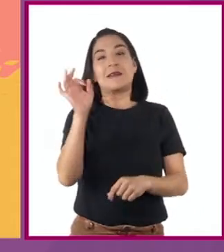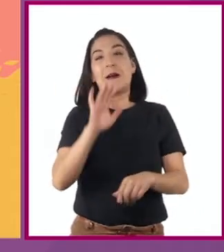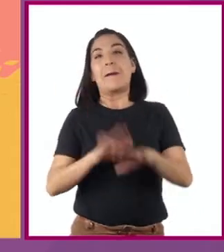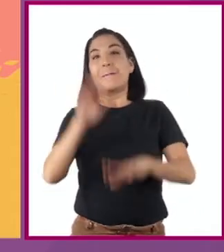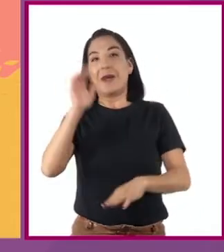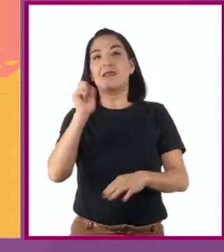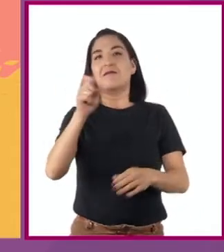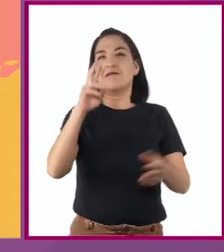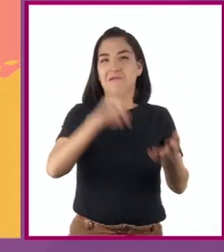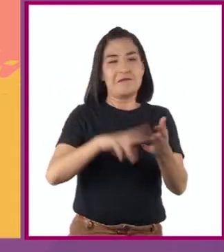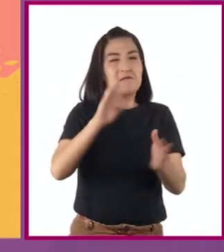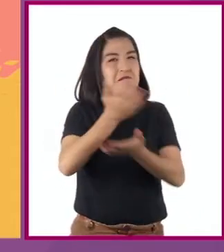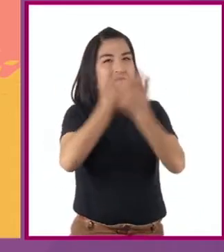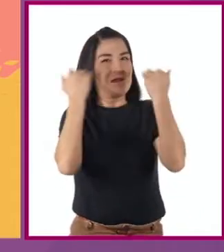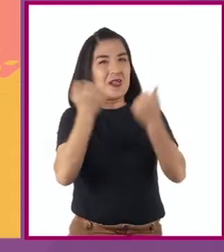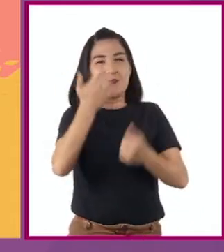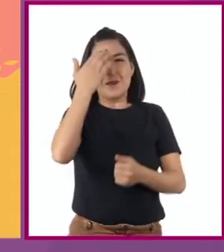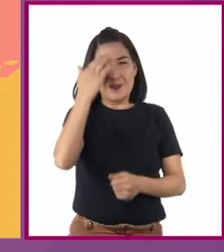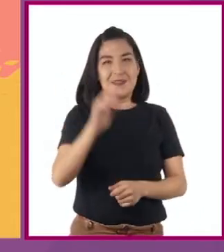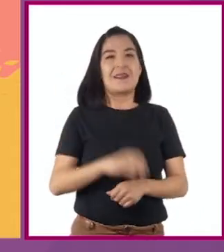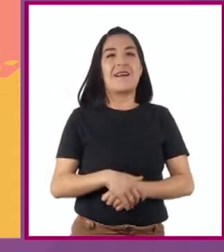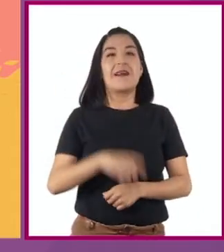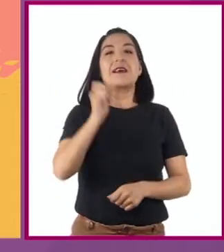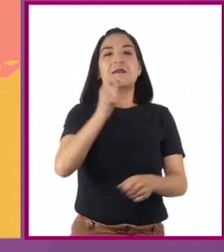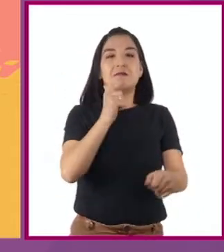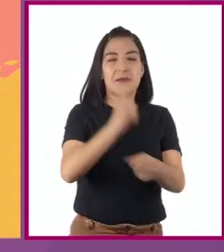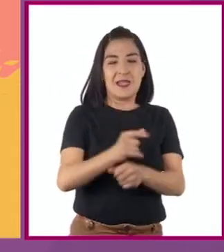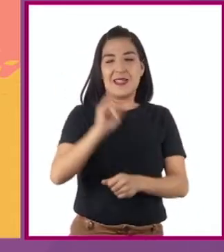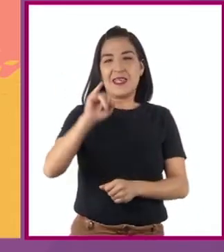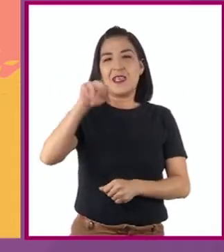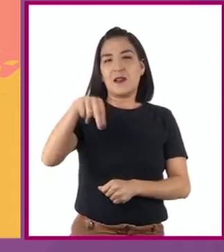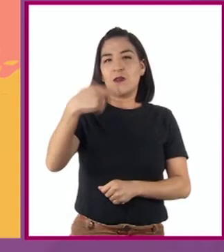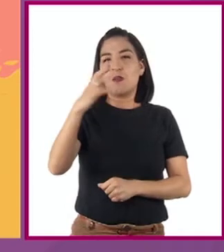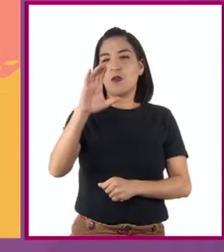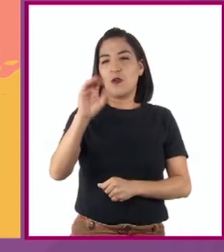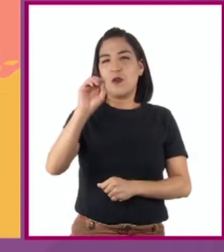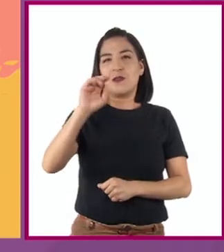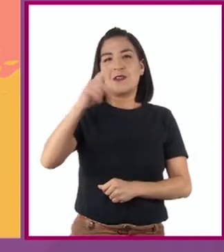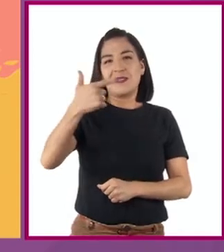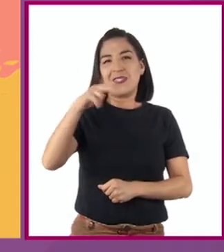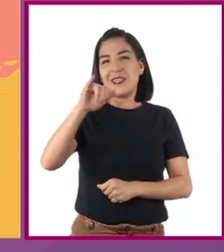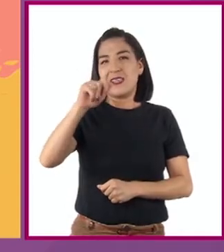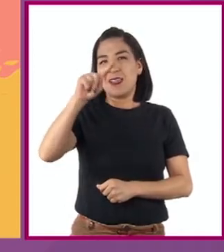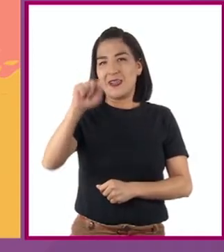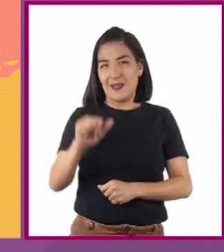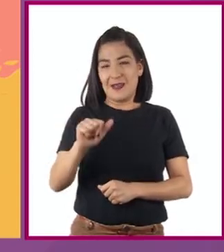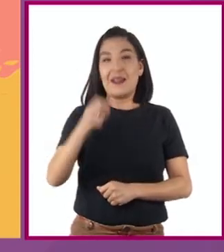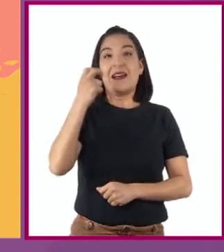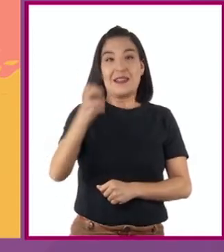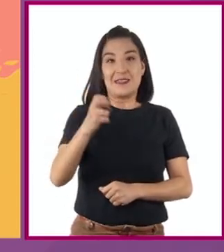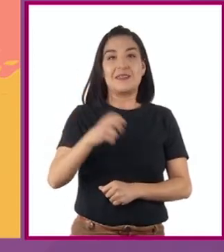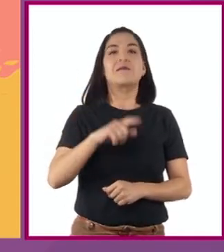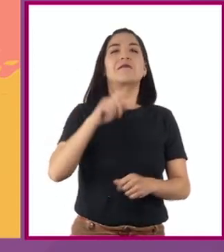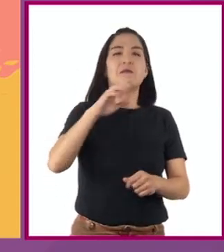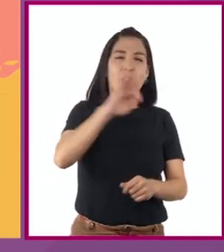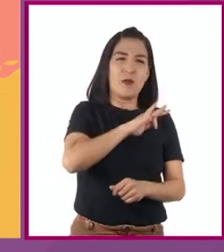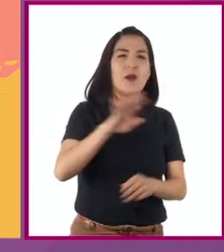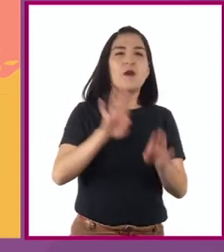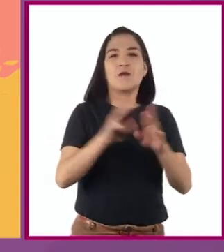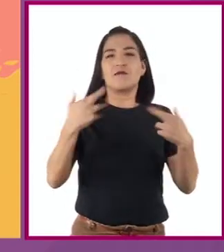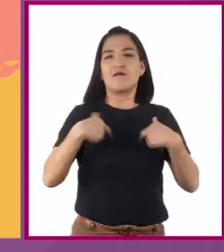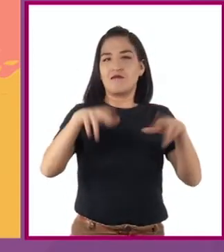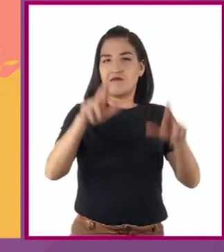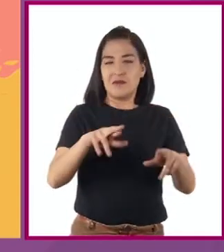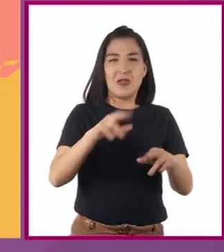que se desconocen, a los que se les denomina incógnita. Generalmente, las incógnitas se representan